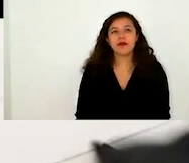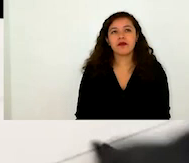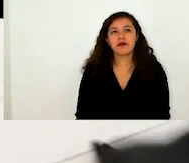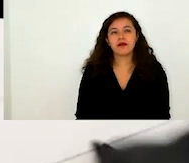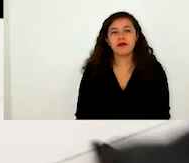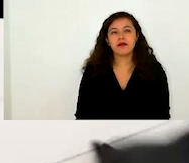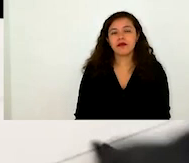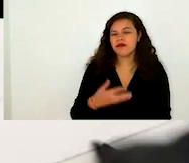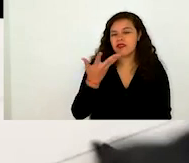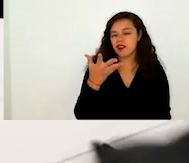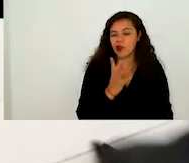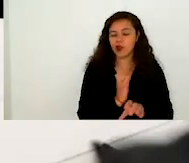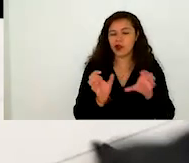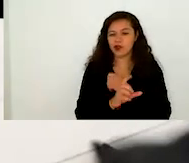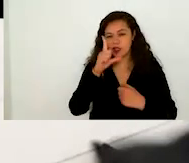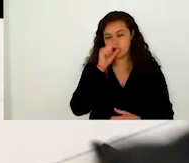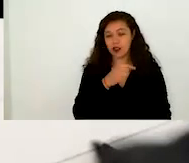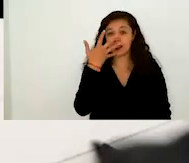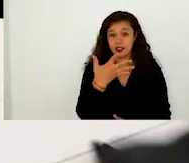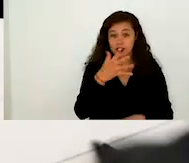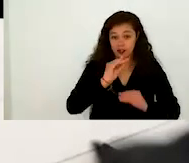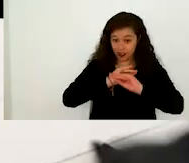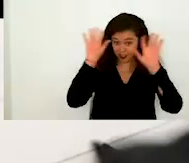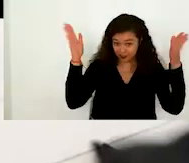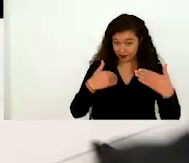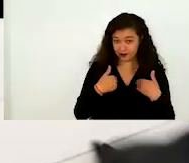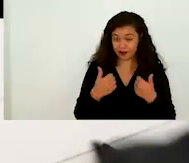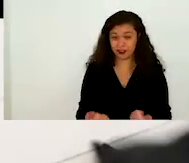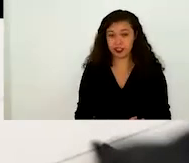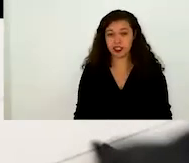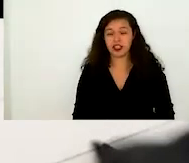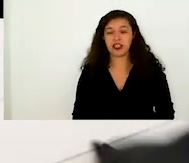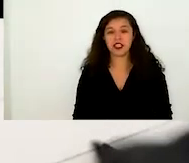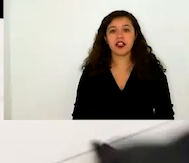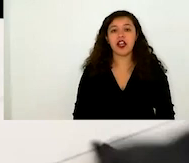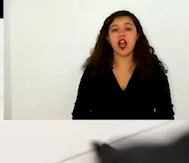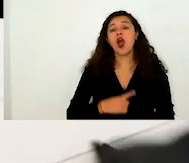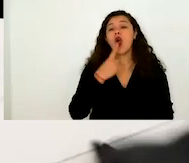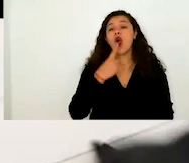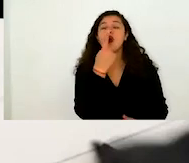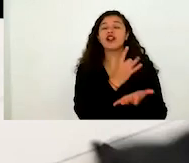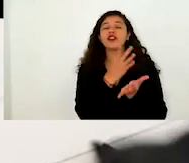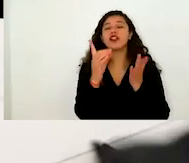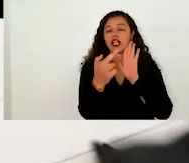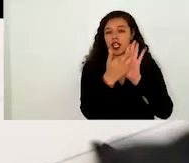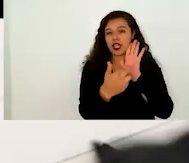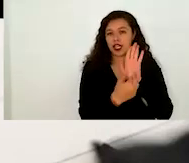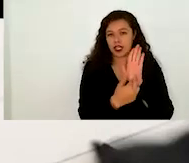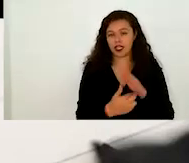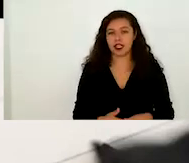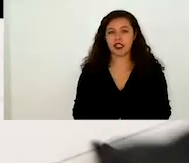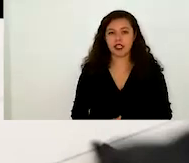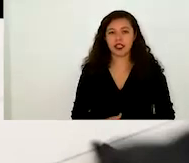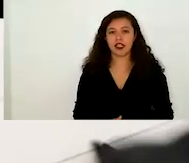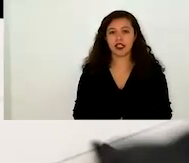5 de efectos de ustedes queda claro pero en una condición que ustedes a ustedes